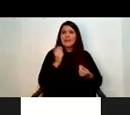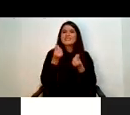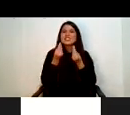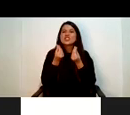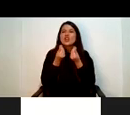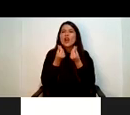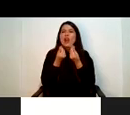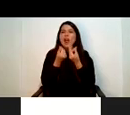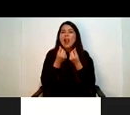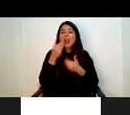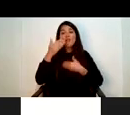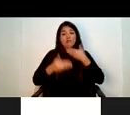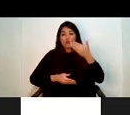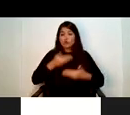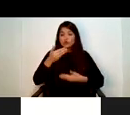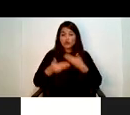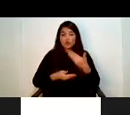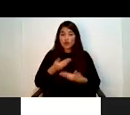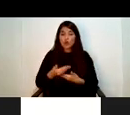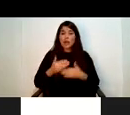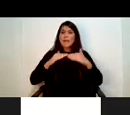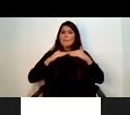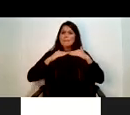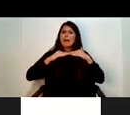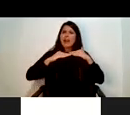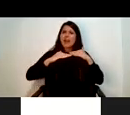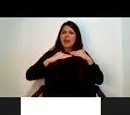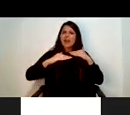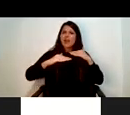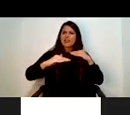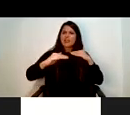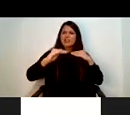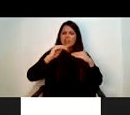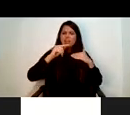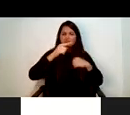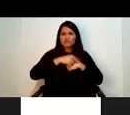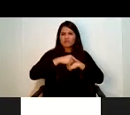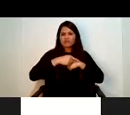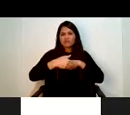y la función de esa se está manteniendo por un aspecto sensorial.